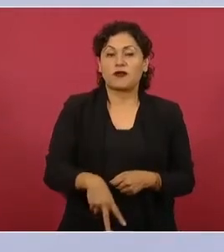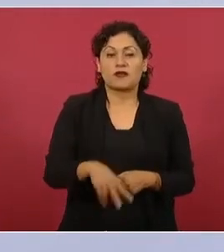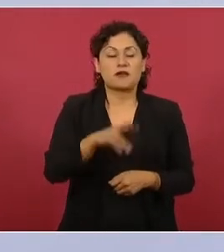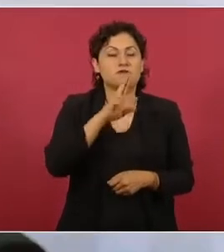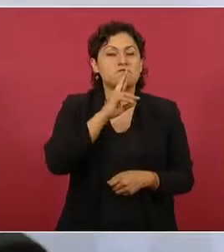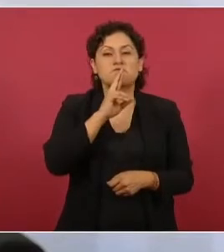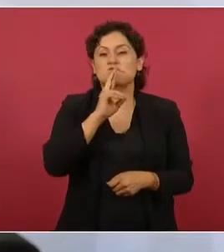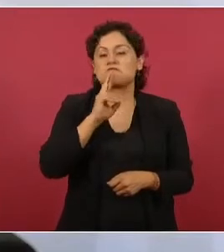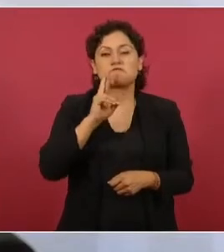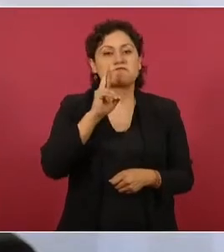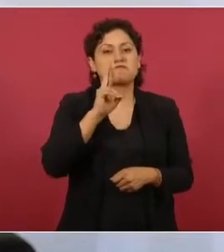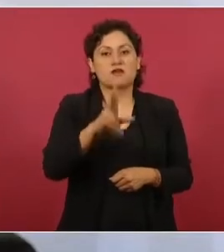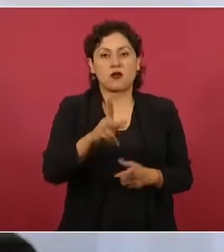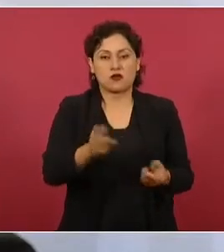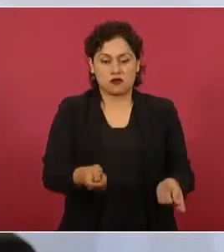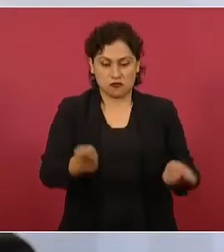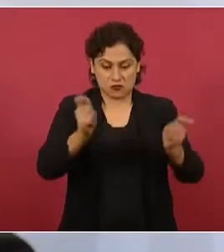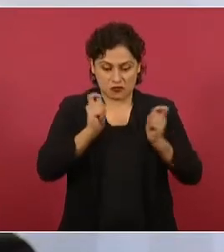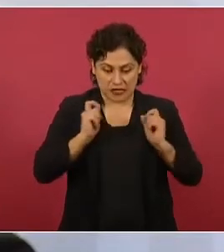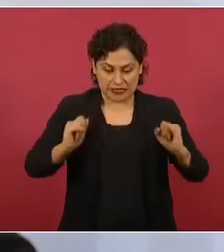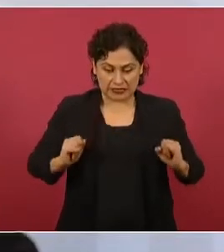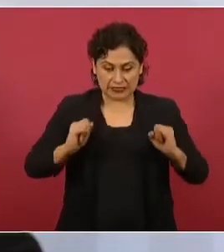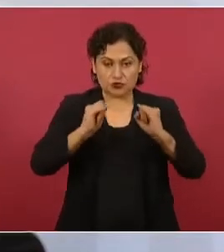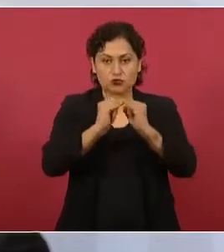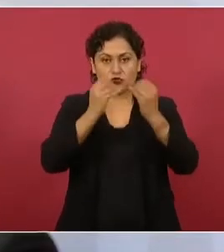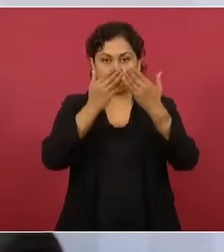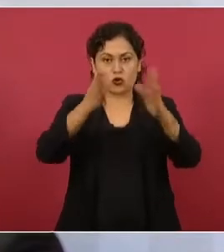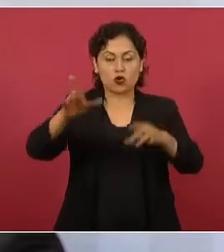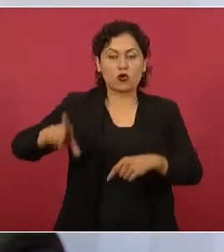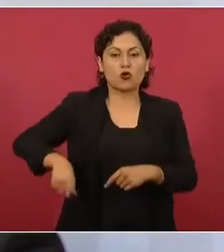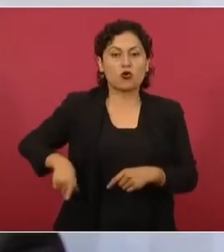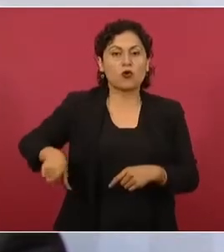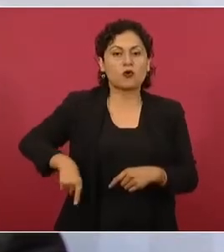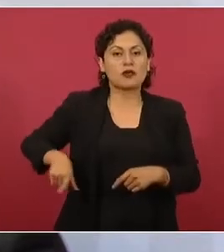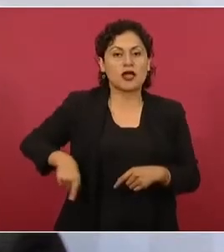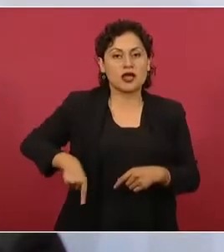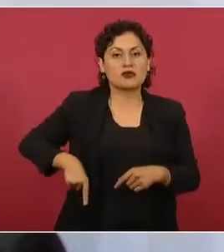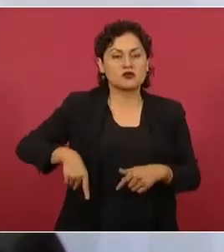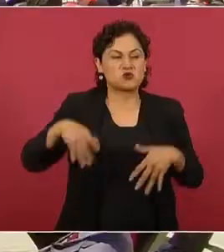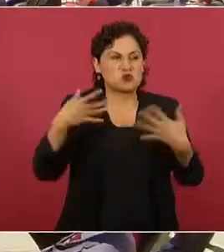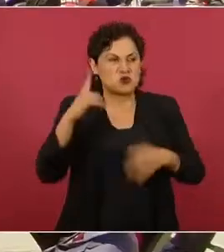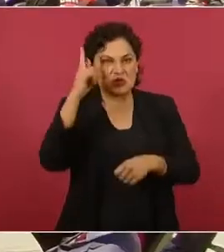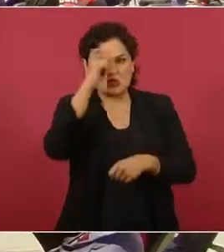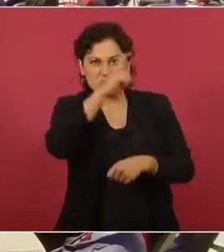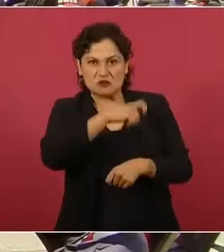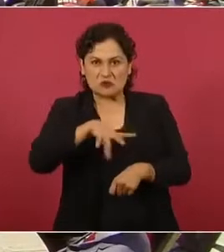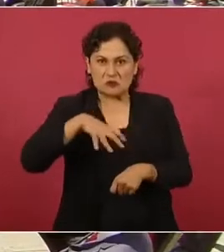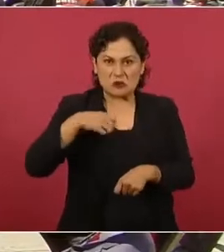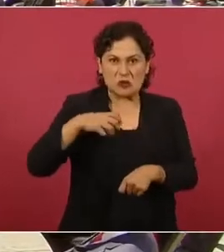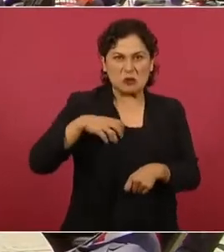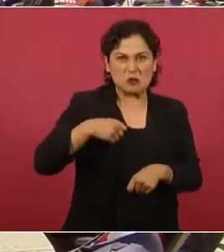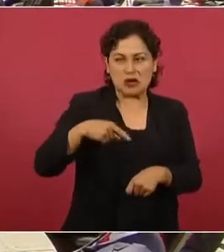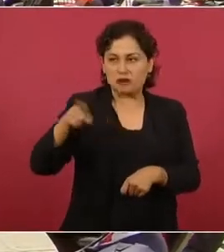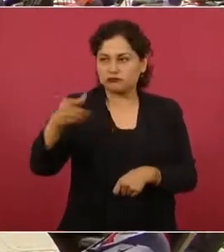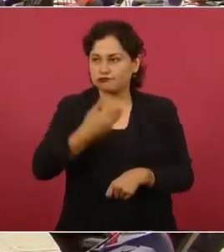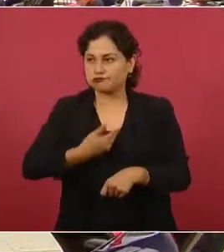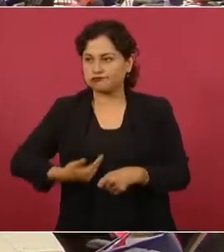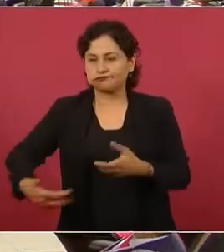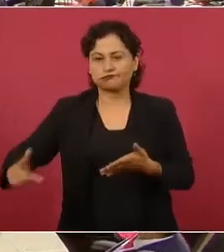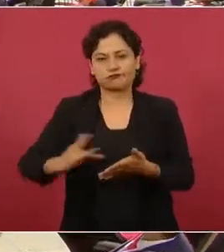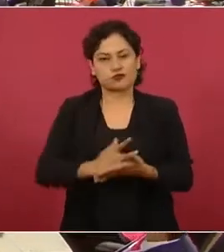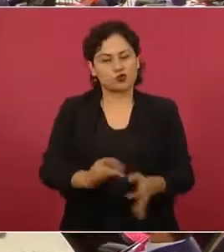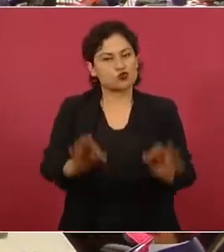una institución pública en tiempos de crisis y sobre todo con su respaldo, señor presidente. Su liderazgo democrático y